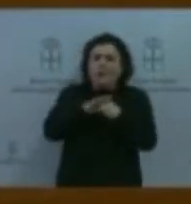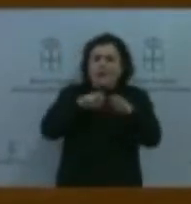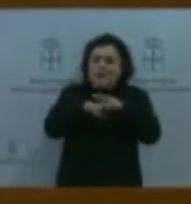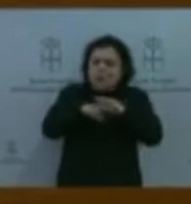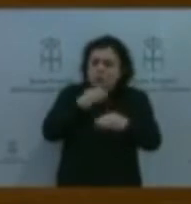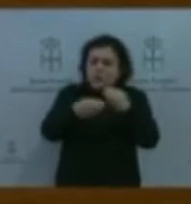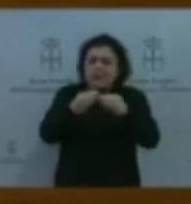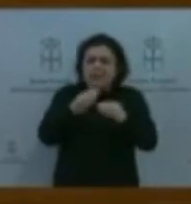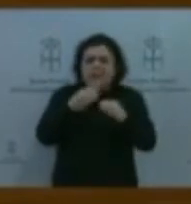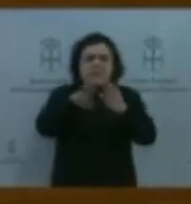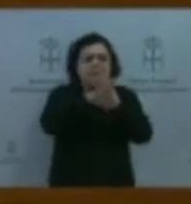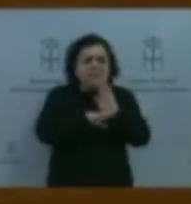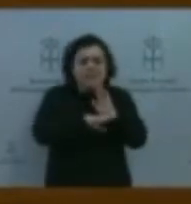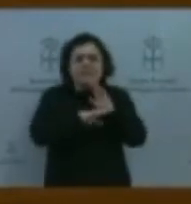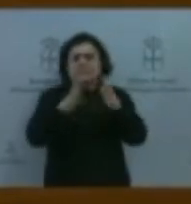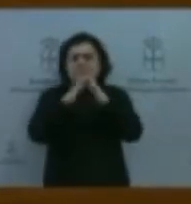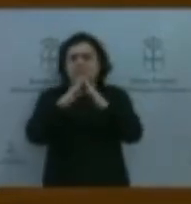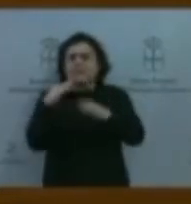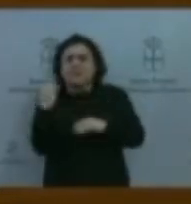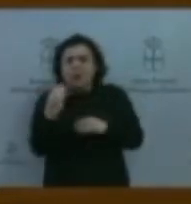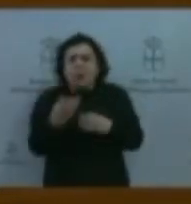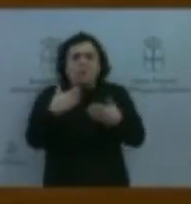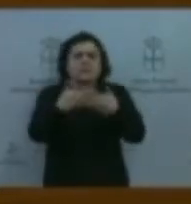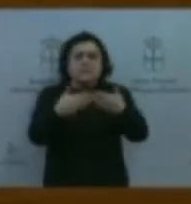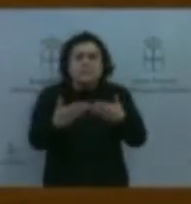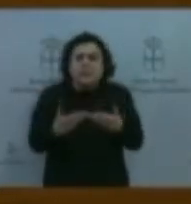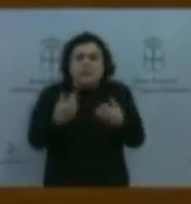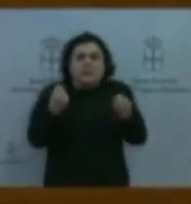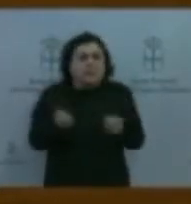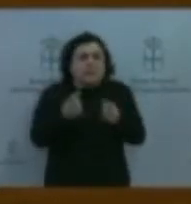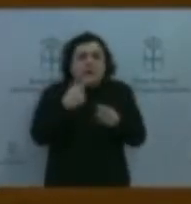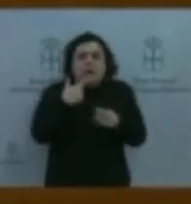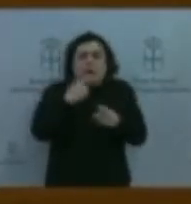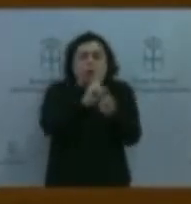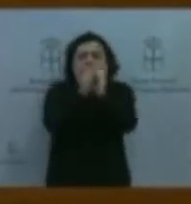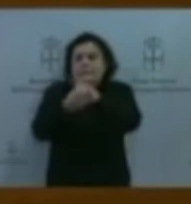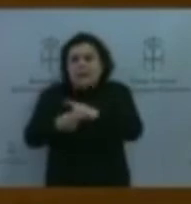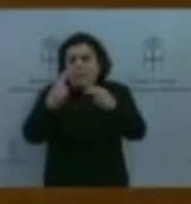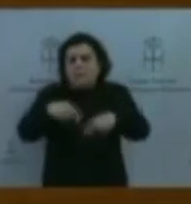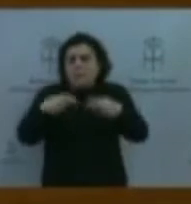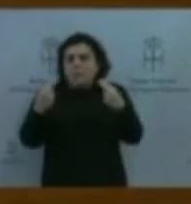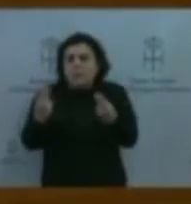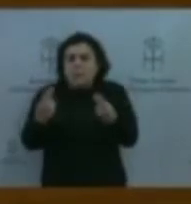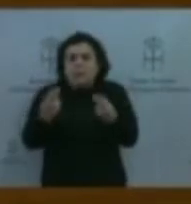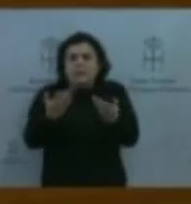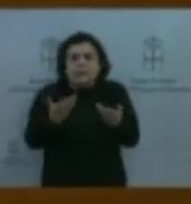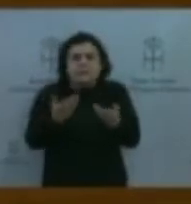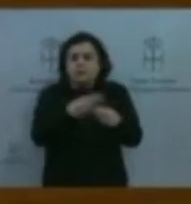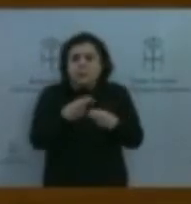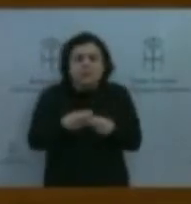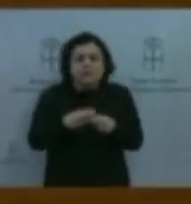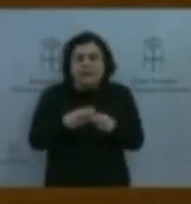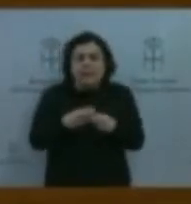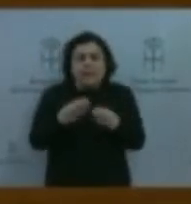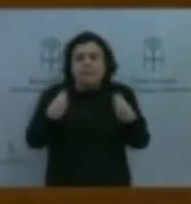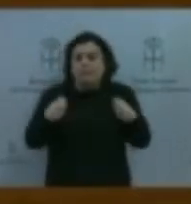viviendas, movilizar viviendas vacías, duplicar el parque de vivienda pública, creemos que tiene que haber una política de vivienda, o aumentar las prestaciones en